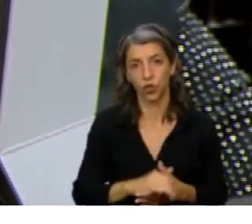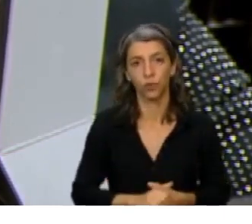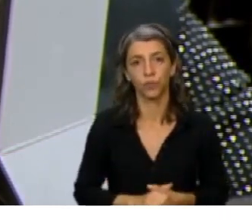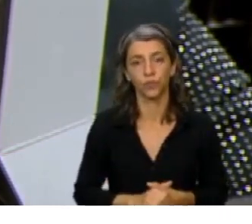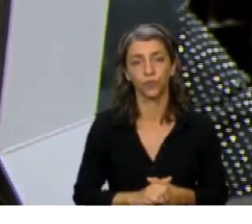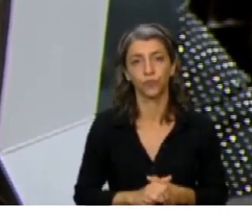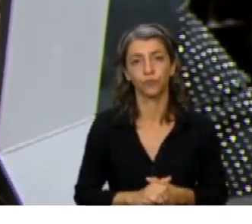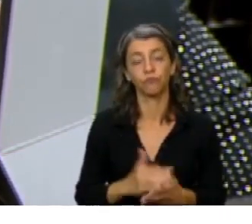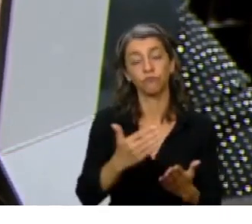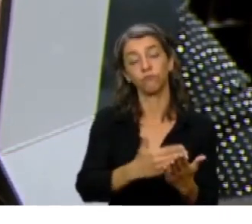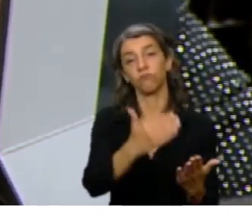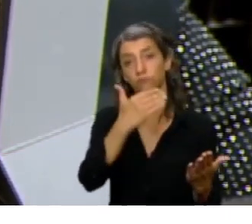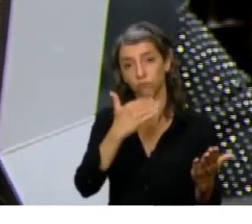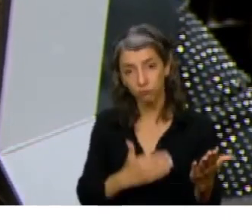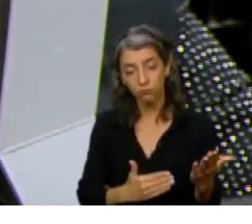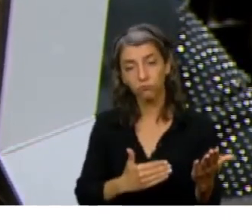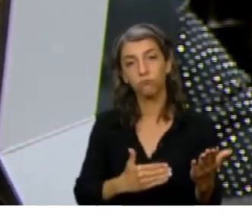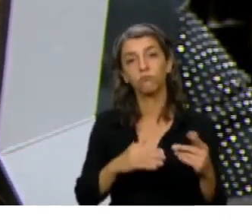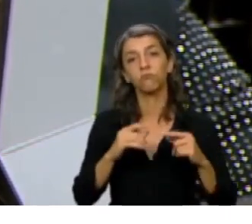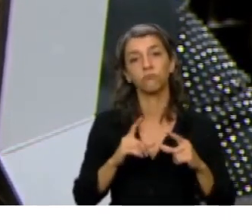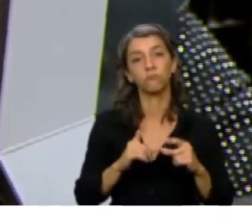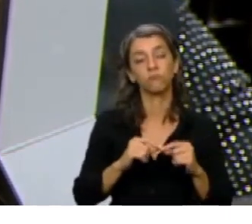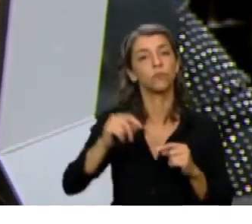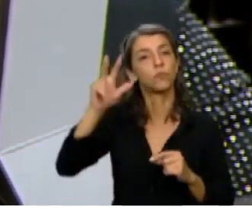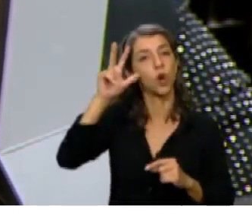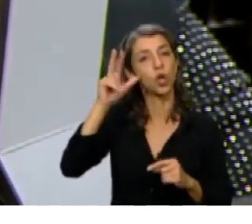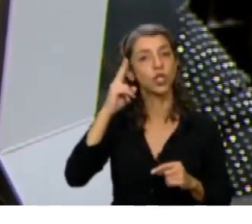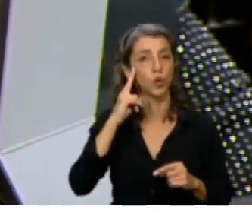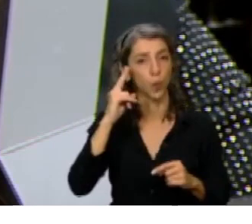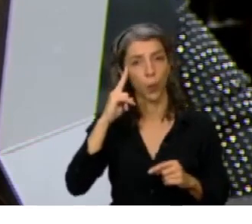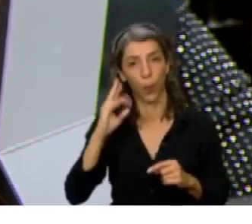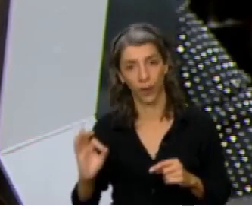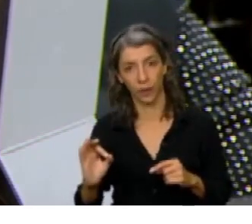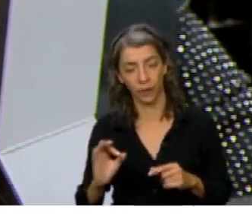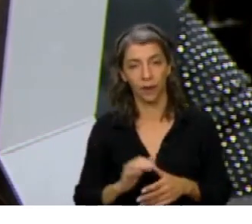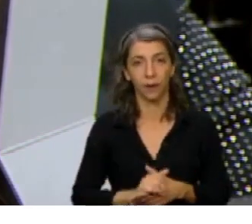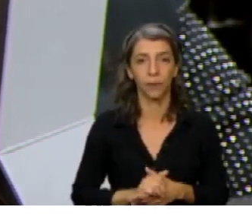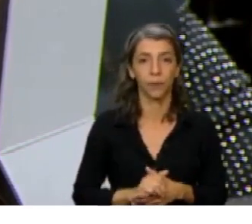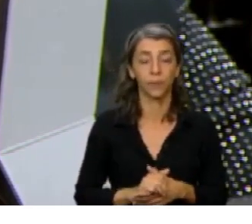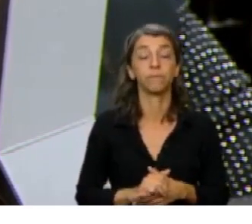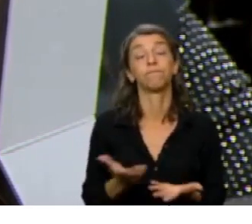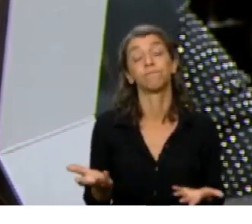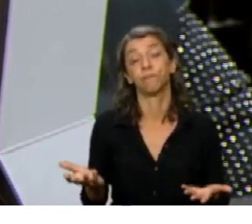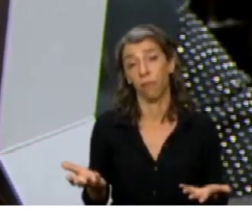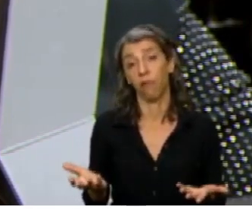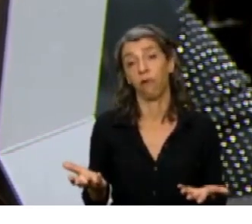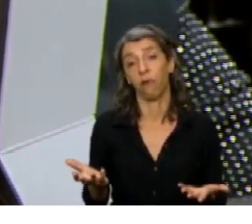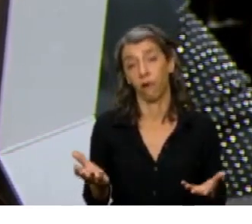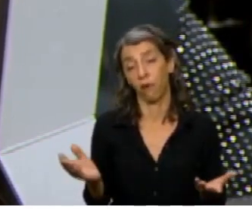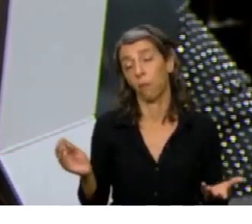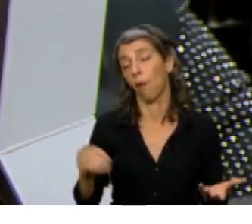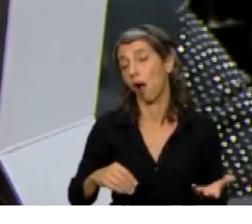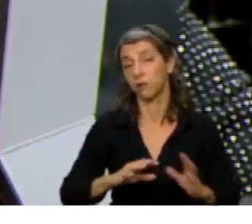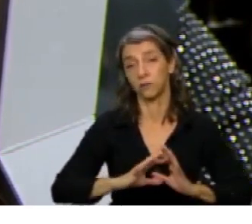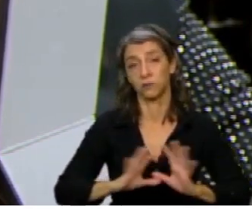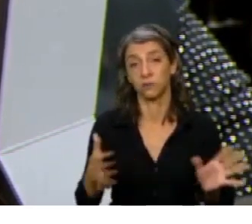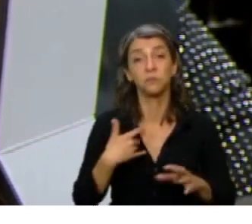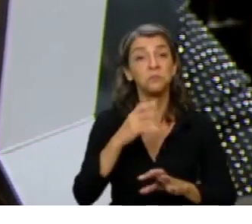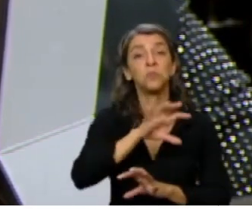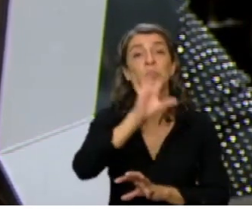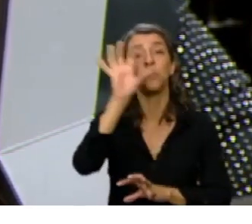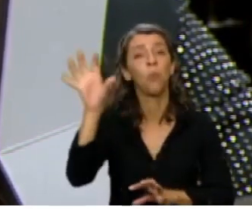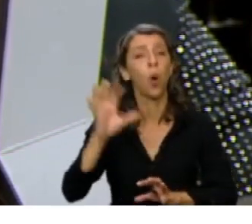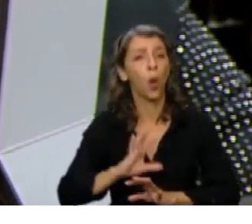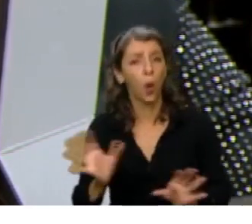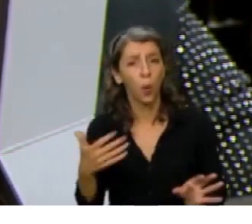y luego pasamos a los artículos 89 y 90. Ahí de nuevo otra fiesta. Las provincias no van a pagar